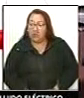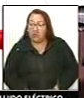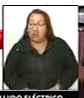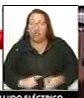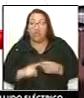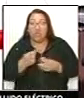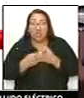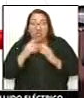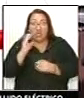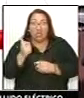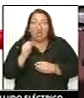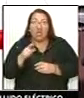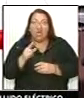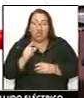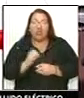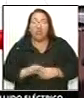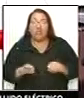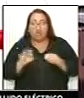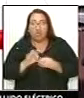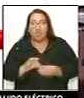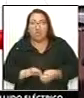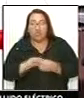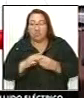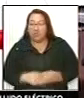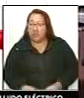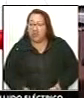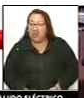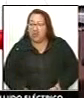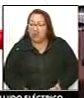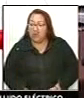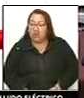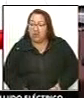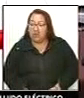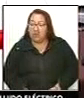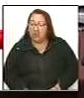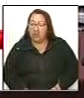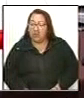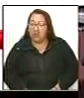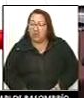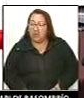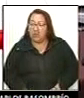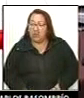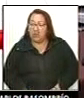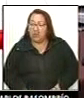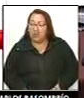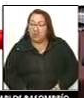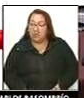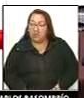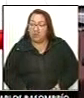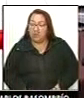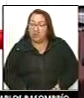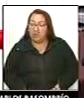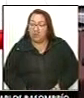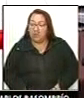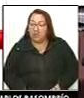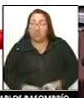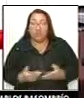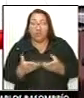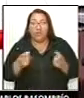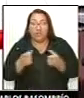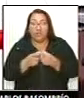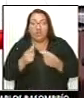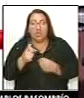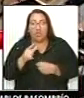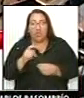creó, y creo que eso es lo que la hace especial dentro de su naturaleza de una comisión ordinaria. Me pide una interrupción la